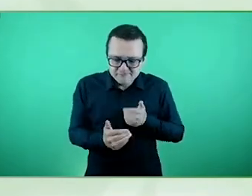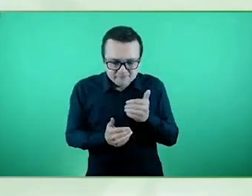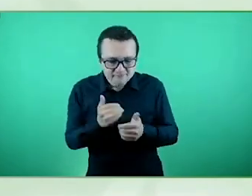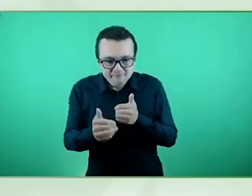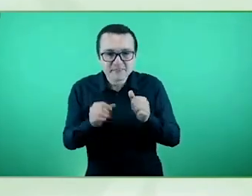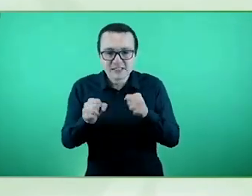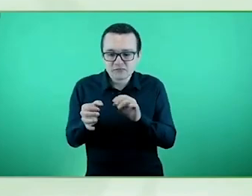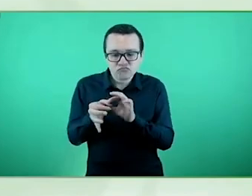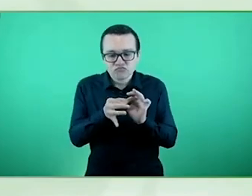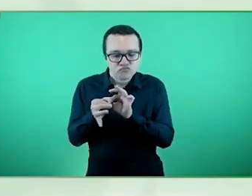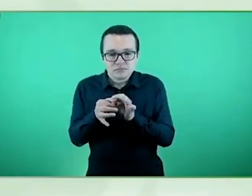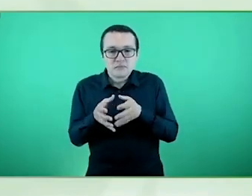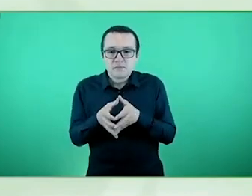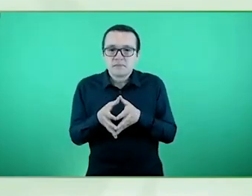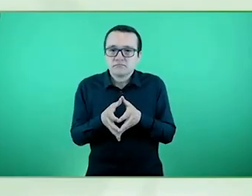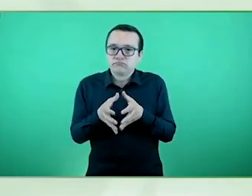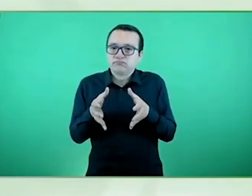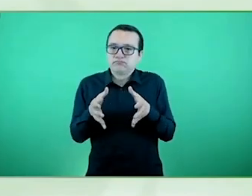Gracias.